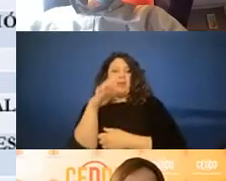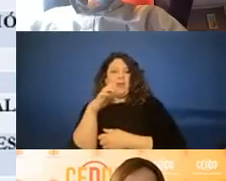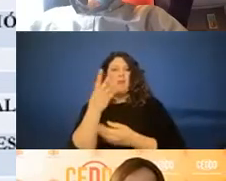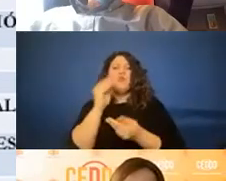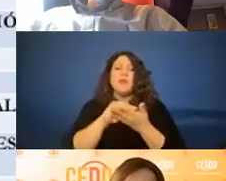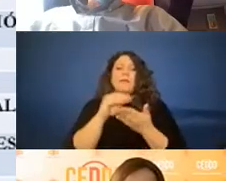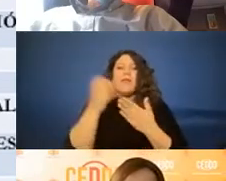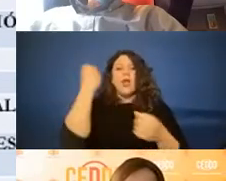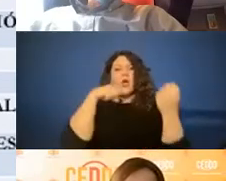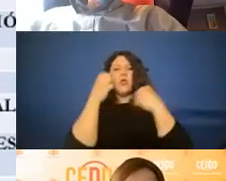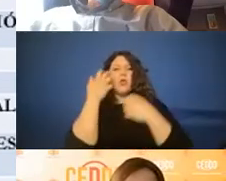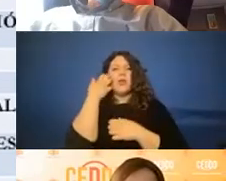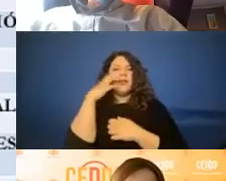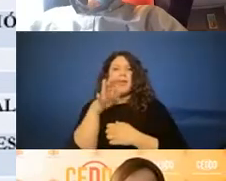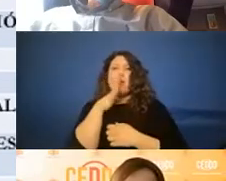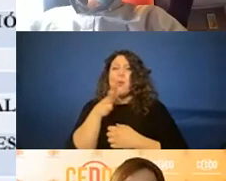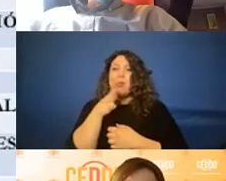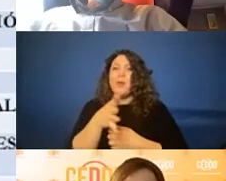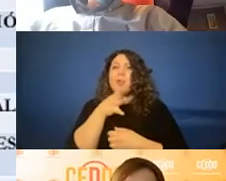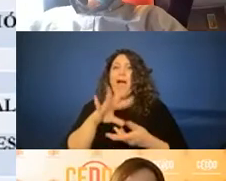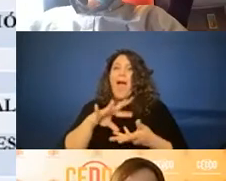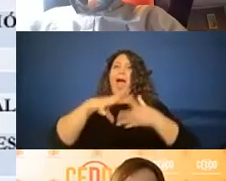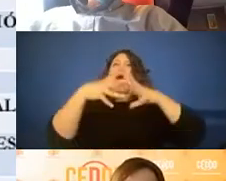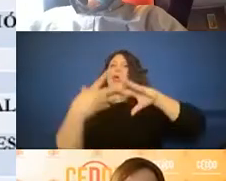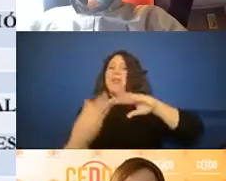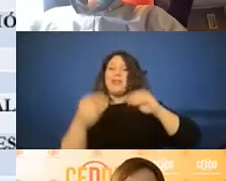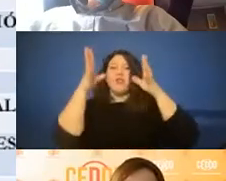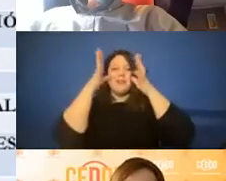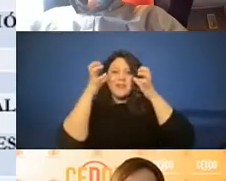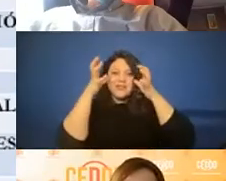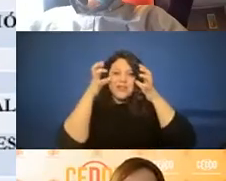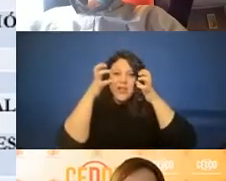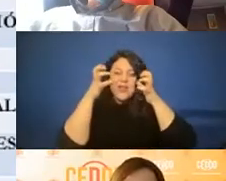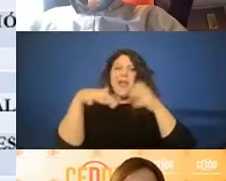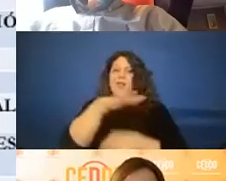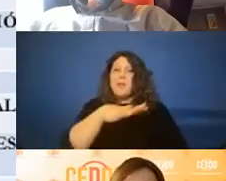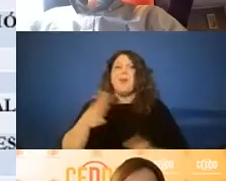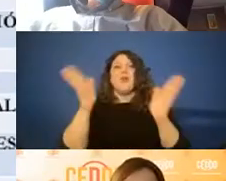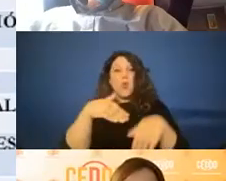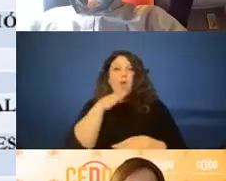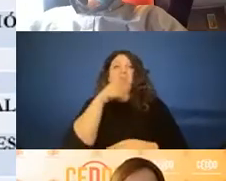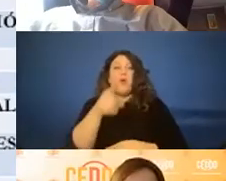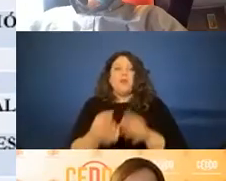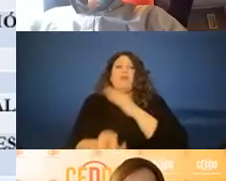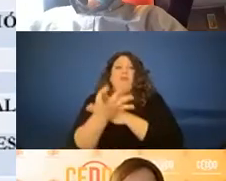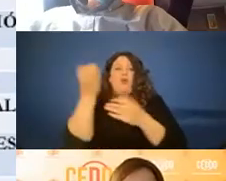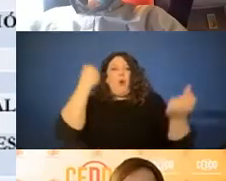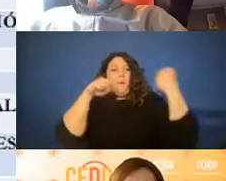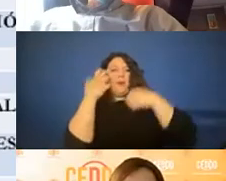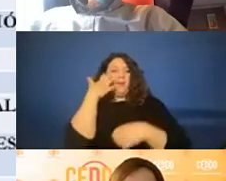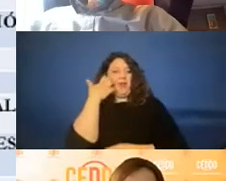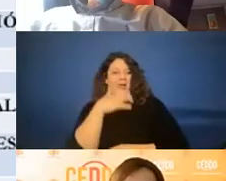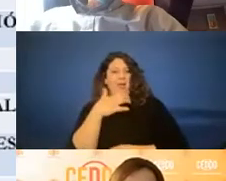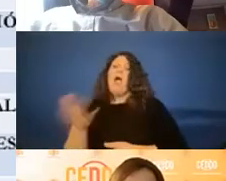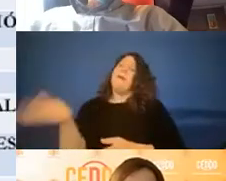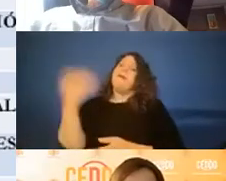porque precisamente no hay adaptación sensorial de los espacios. Venga, del patio